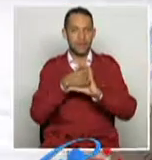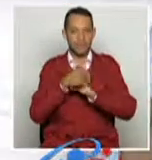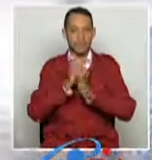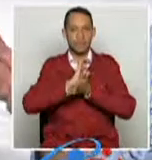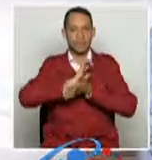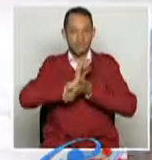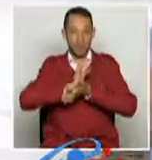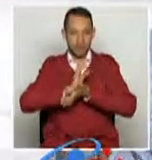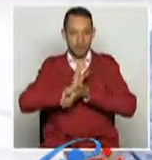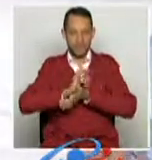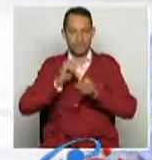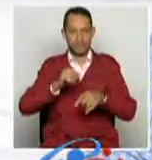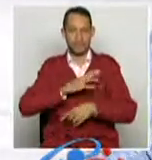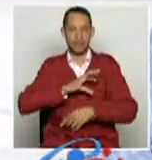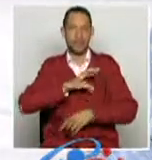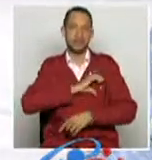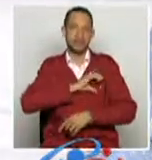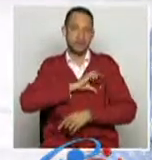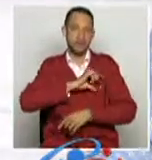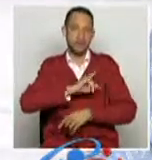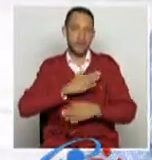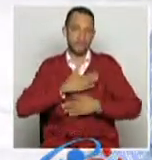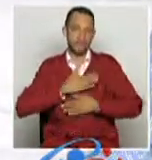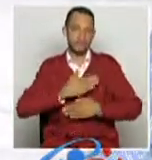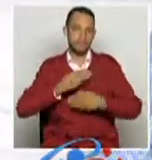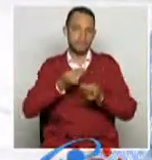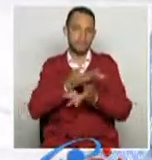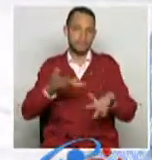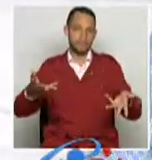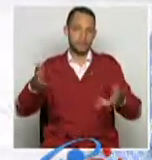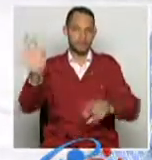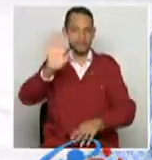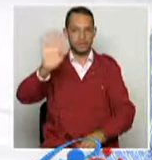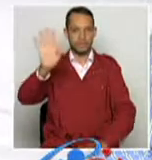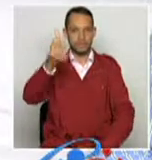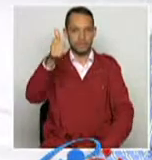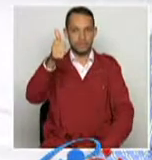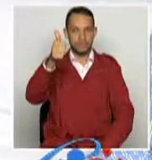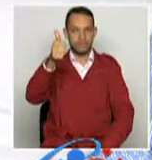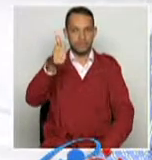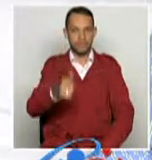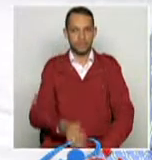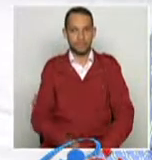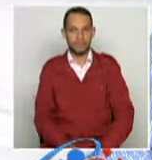de Telecafé. Felicidades y bendiciones para todos. Muchas gracias. Feliz Semana Santa.